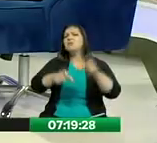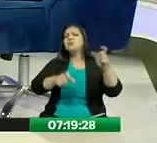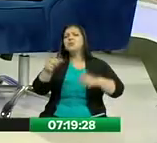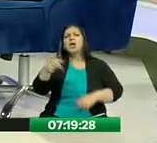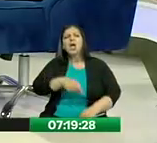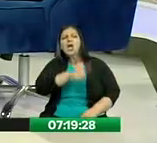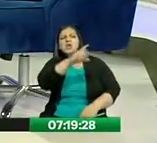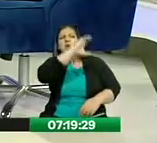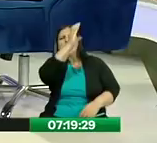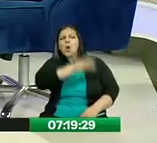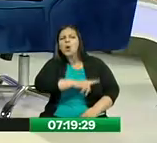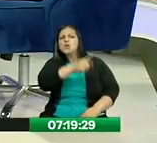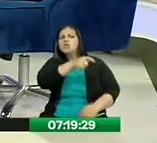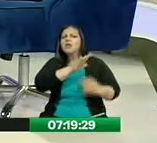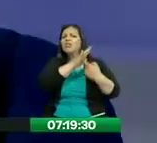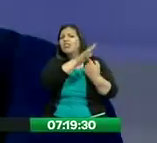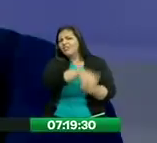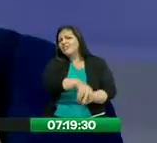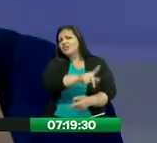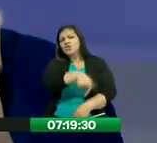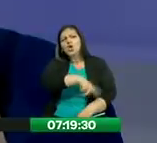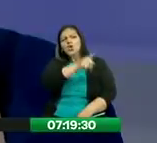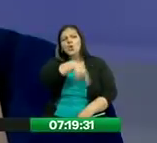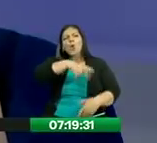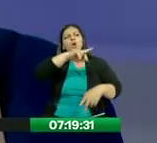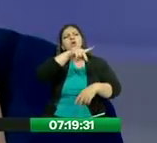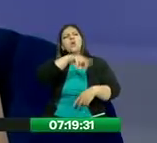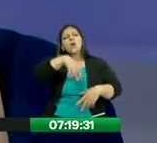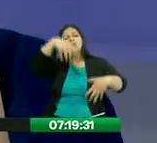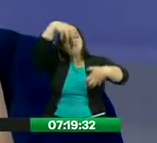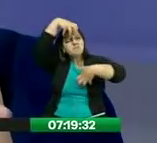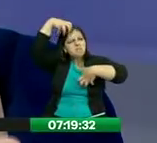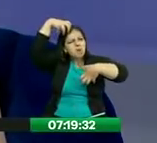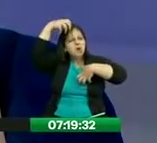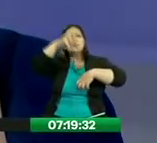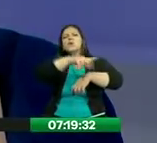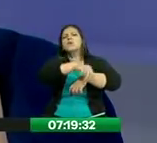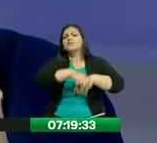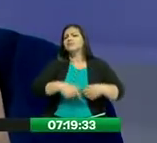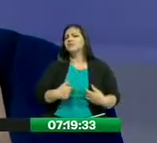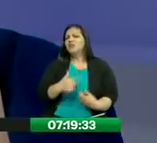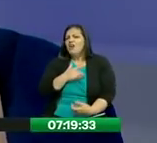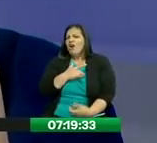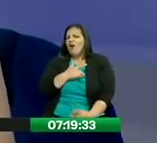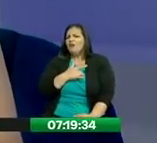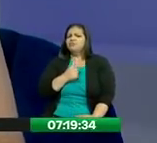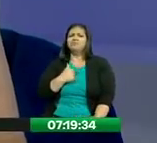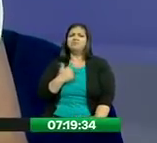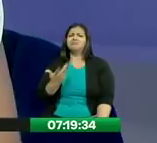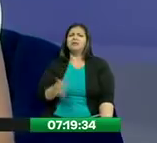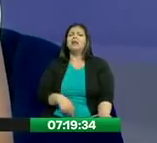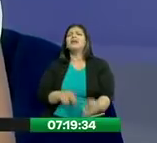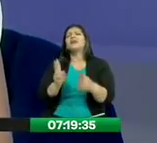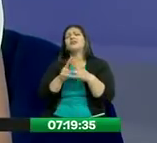si hiciera esta comparación, lo que pasa en este momento es que es una minoría, y es una minoría que ha sido discriminada